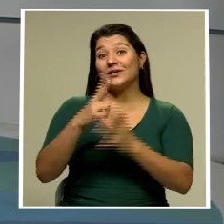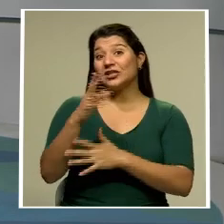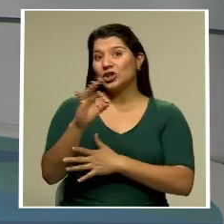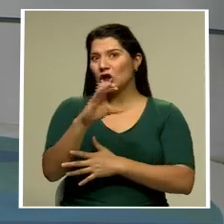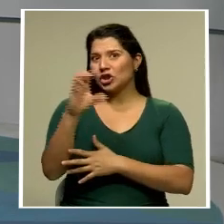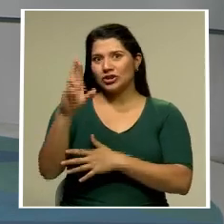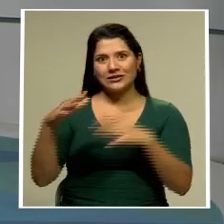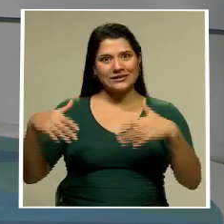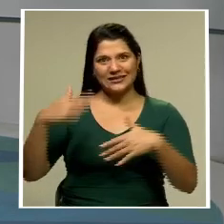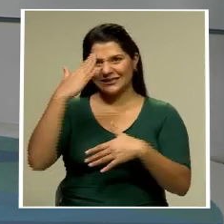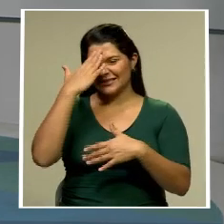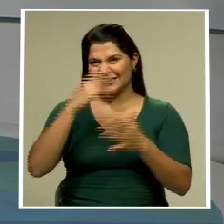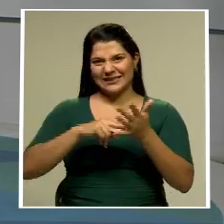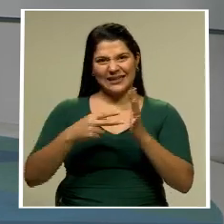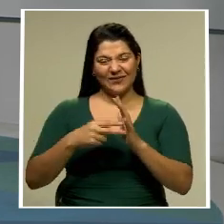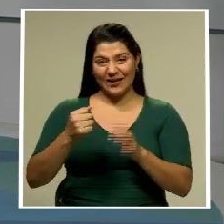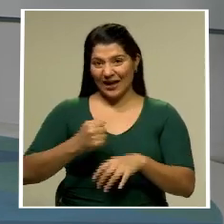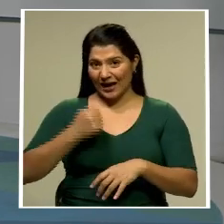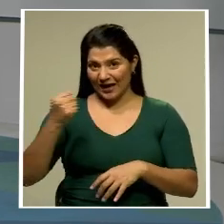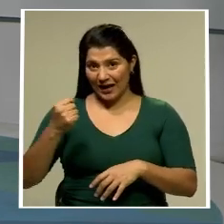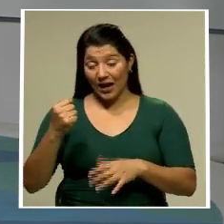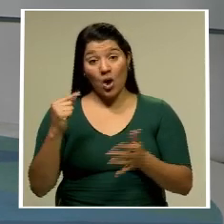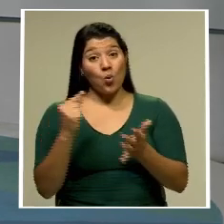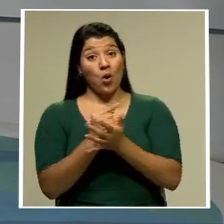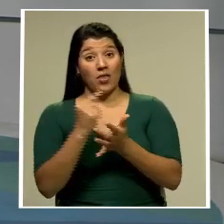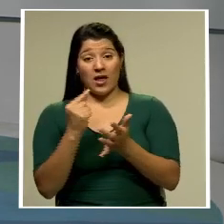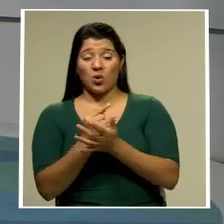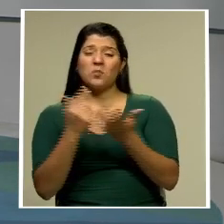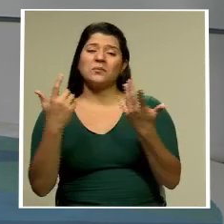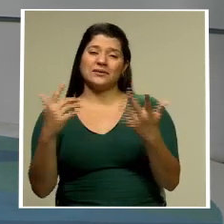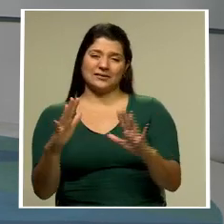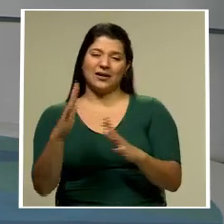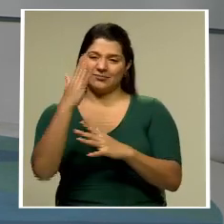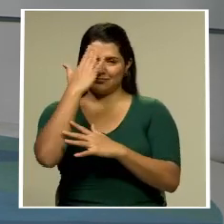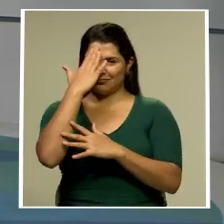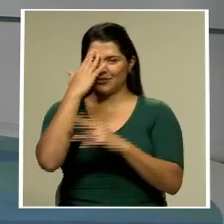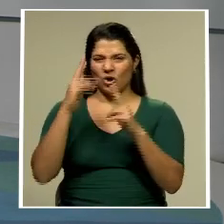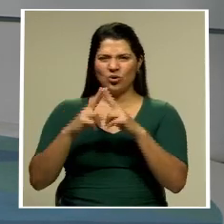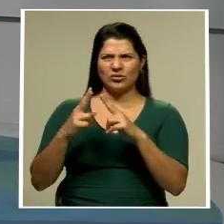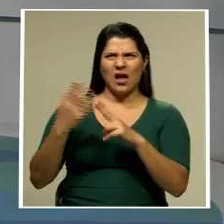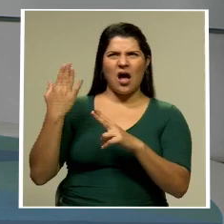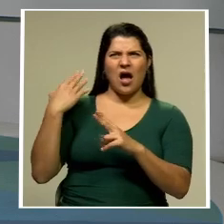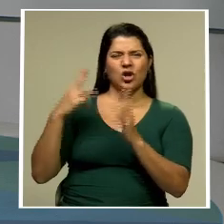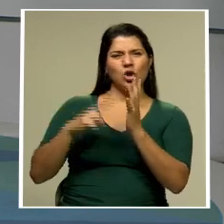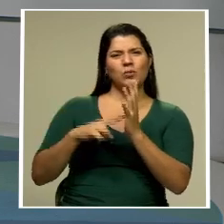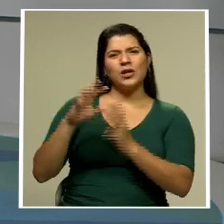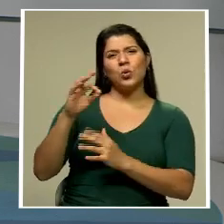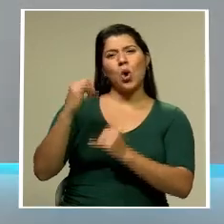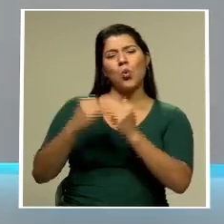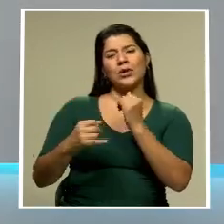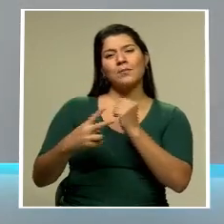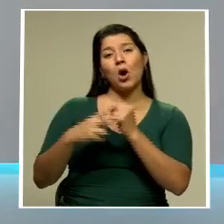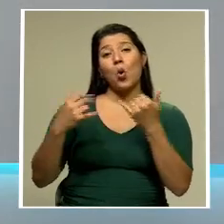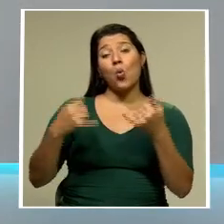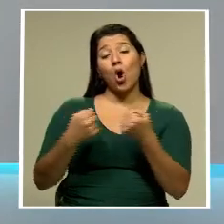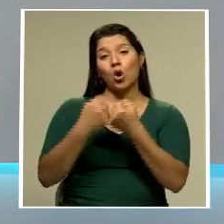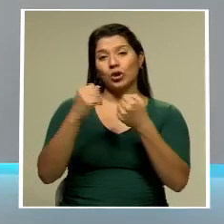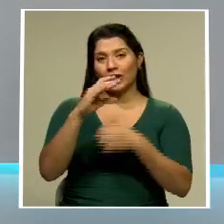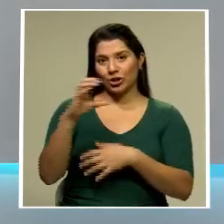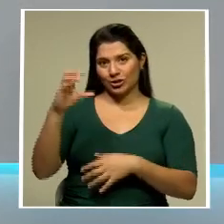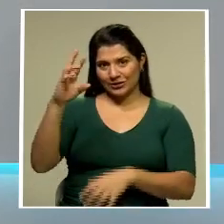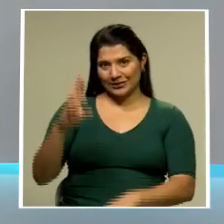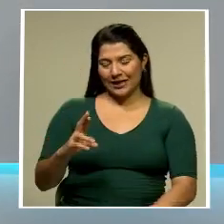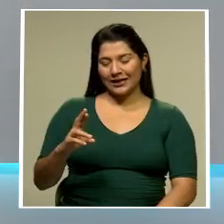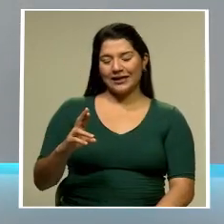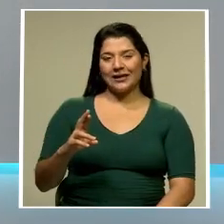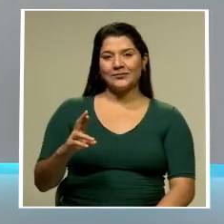era ganar. Guadalupe era un rival que ya se conocía. 2009 fue la última vez que Costa Rica enfrentó a